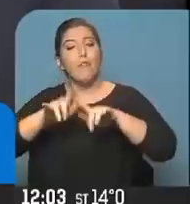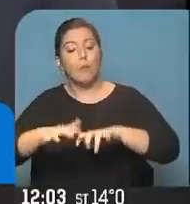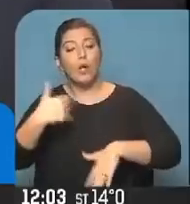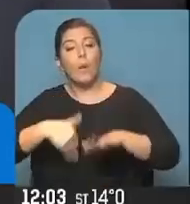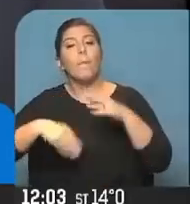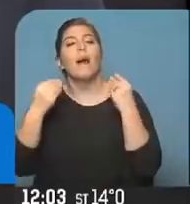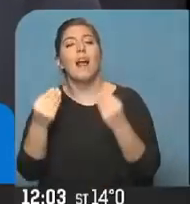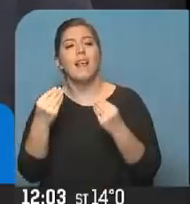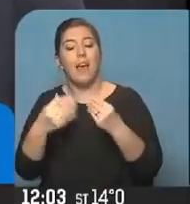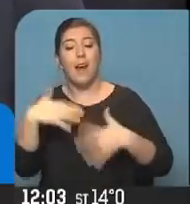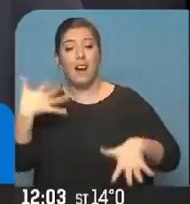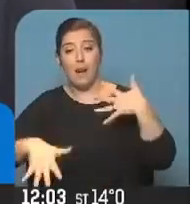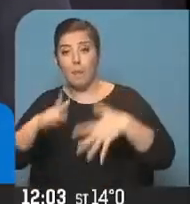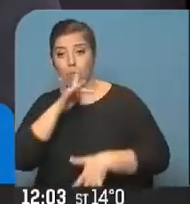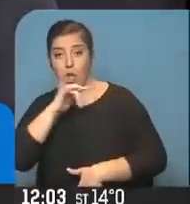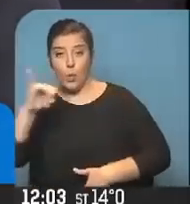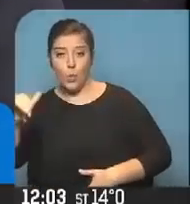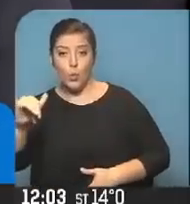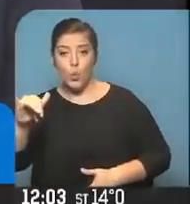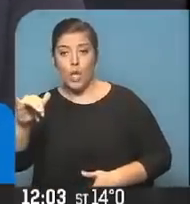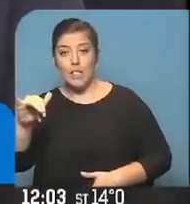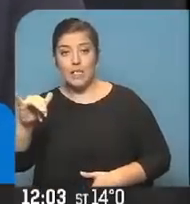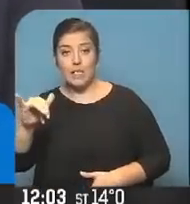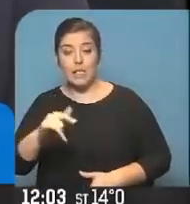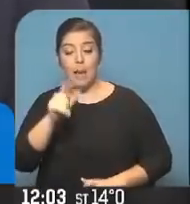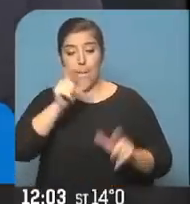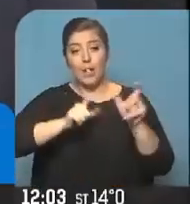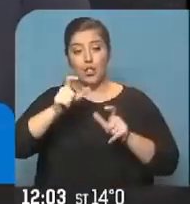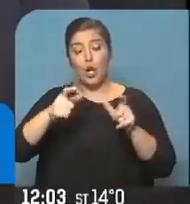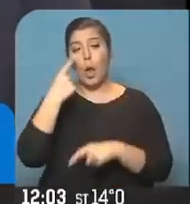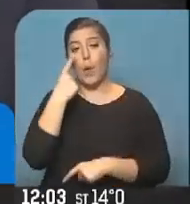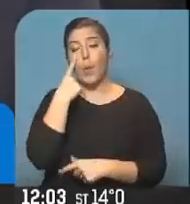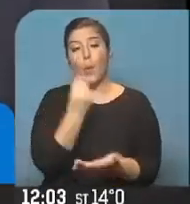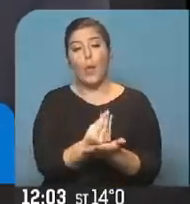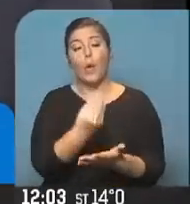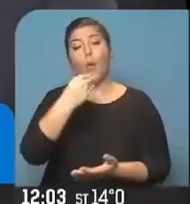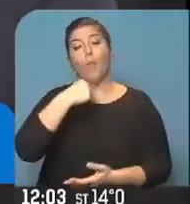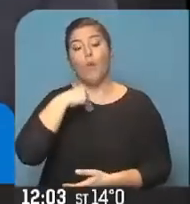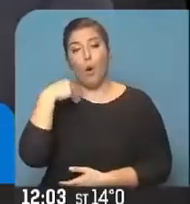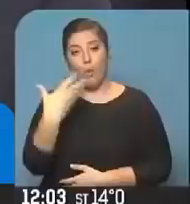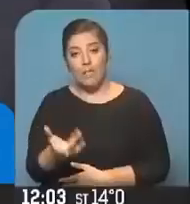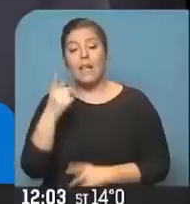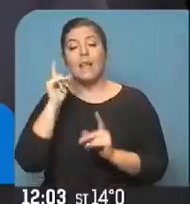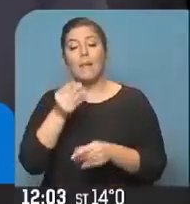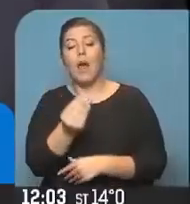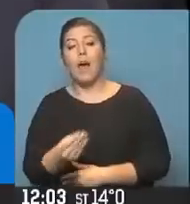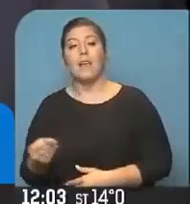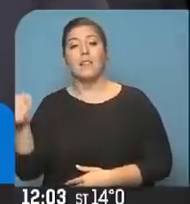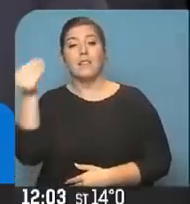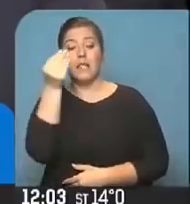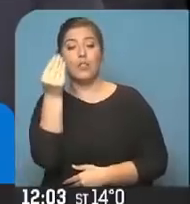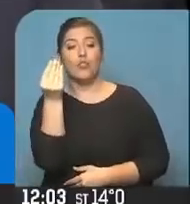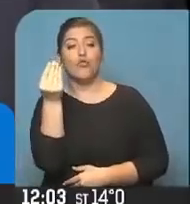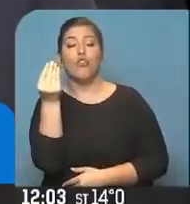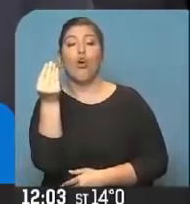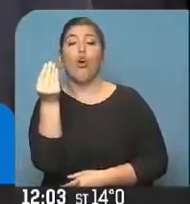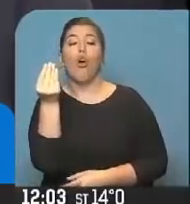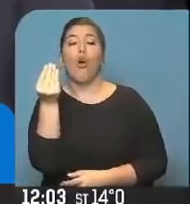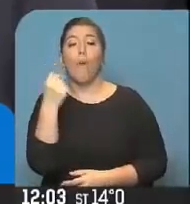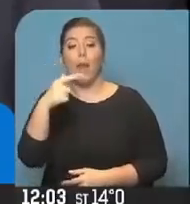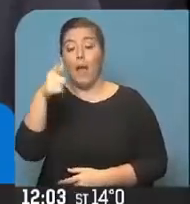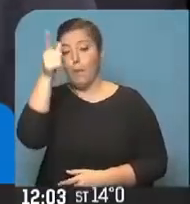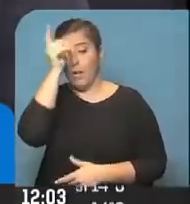denuncias de parte de quienes viven en la provincia de buenos aires- ascensos para la propia policía y exoneraciones